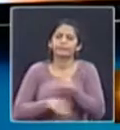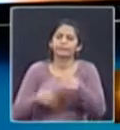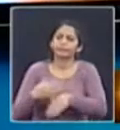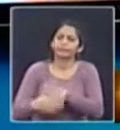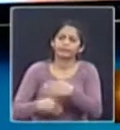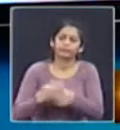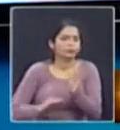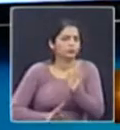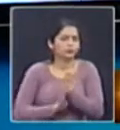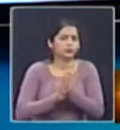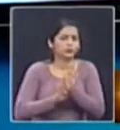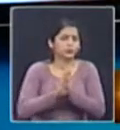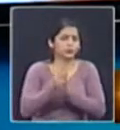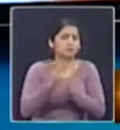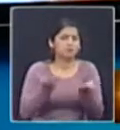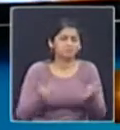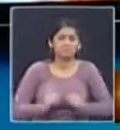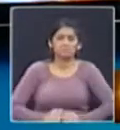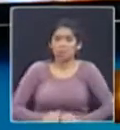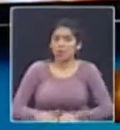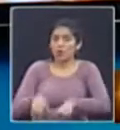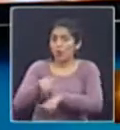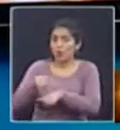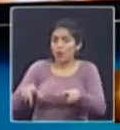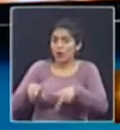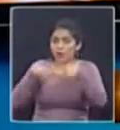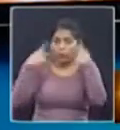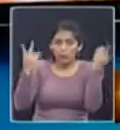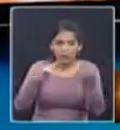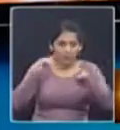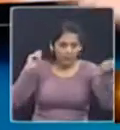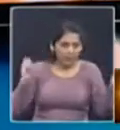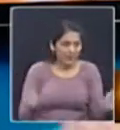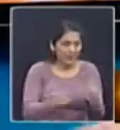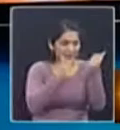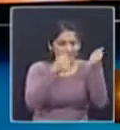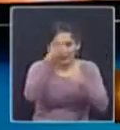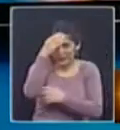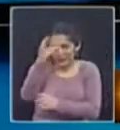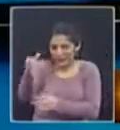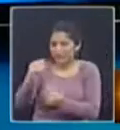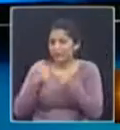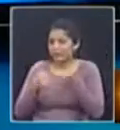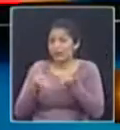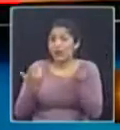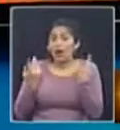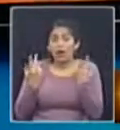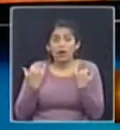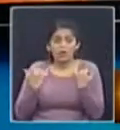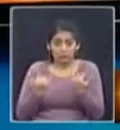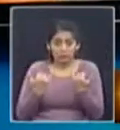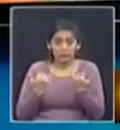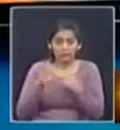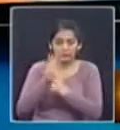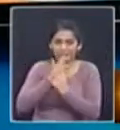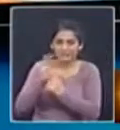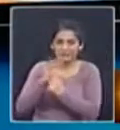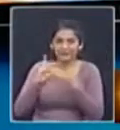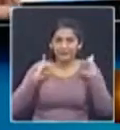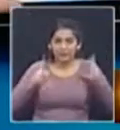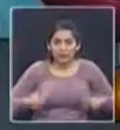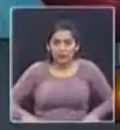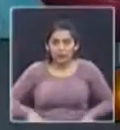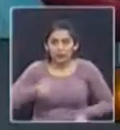avanzada de convertir a cada espacio público de espacios culturales las ferias de salud que también están dando grandes resultados en la